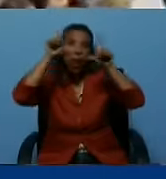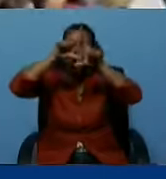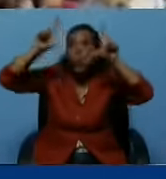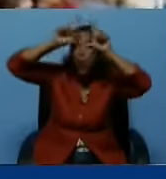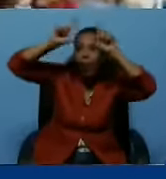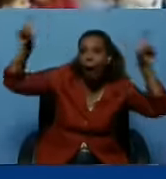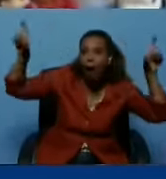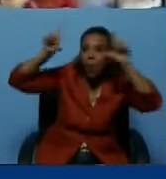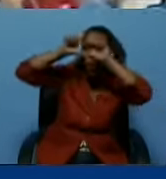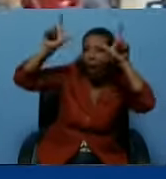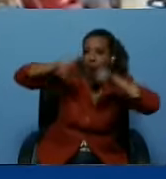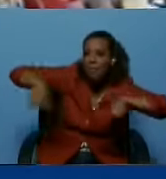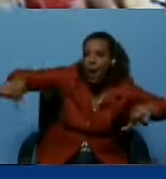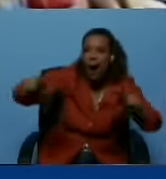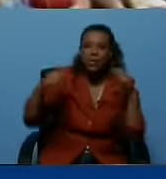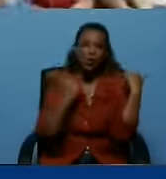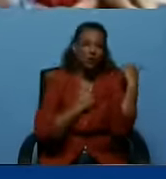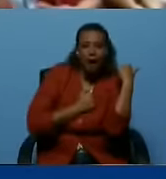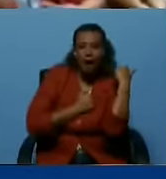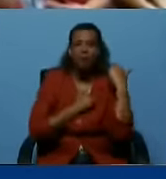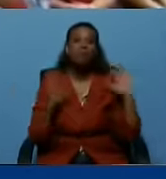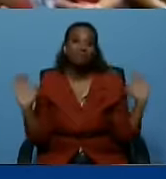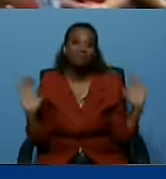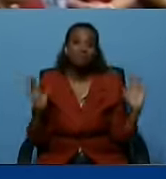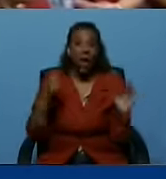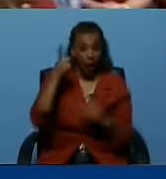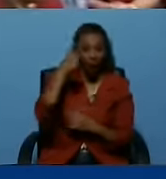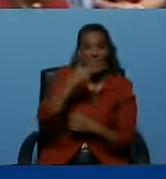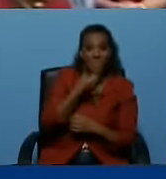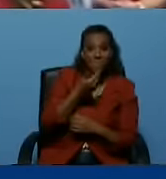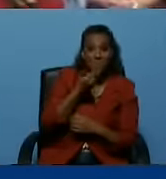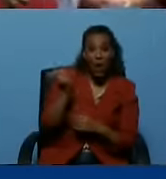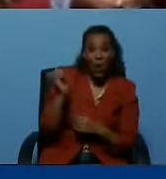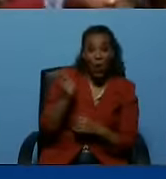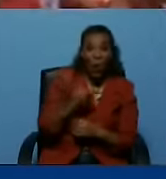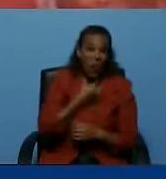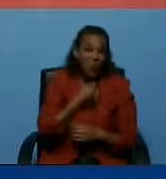¿Les gusta la idea? No se les había ocurrido, ¿verdad?